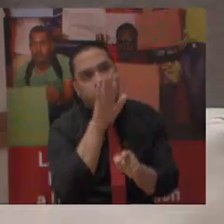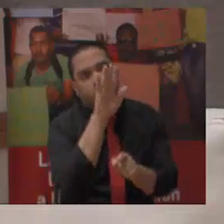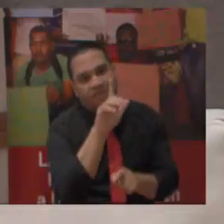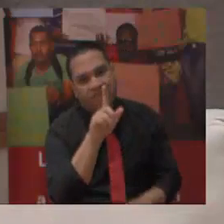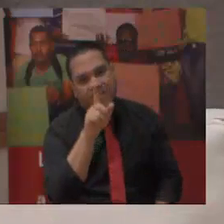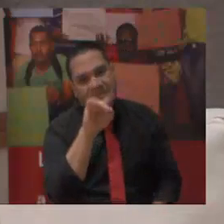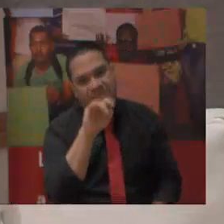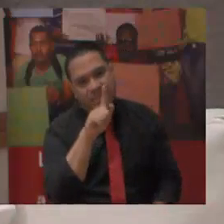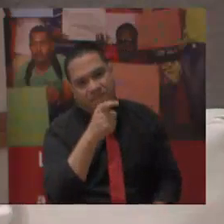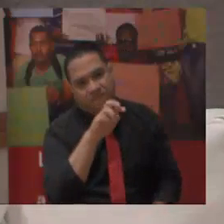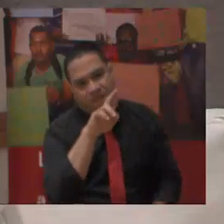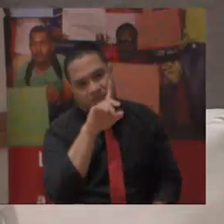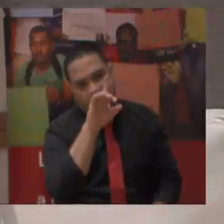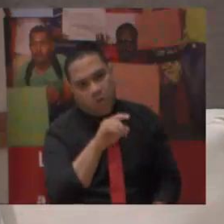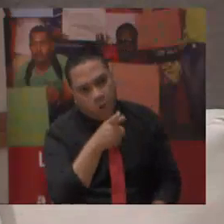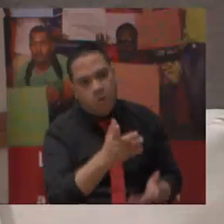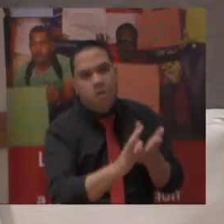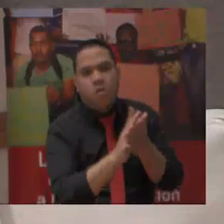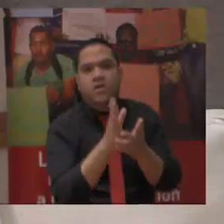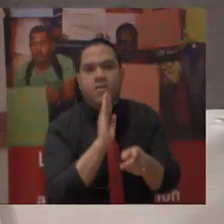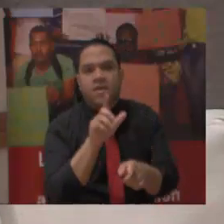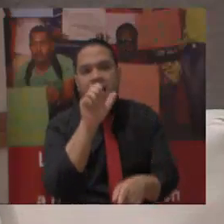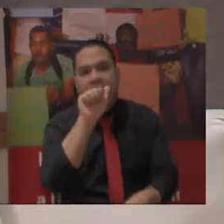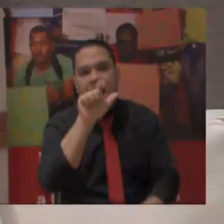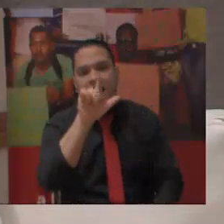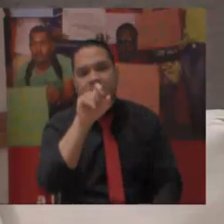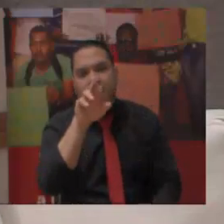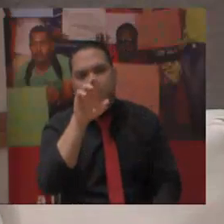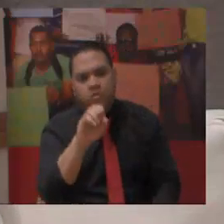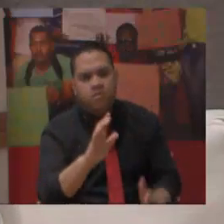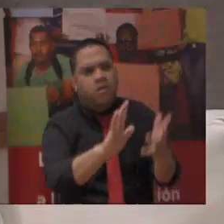Sigifredo, como nos la acaba de narrar Alejandro.